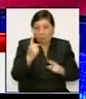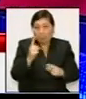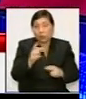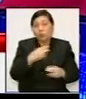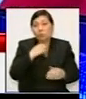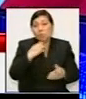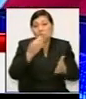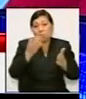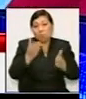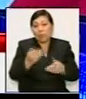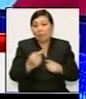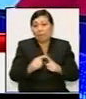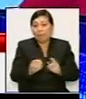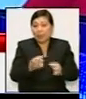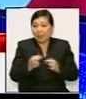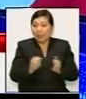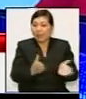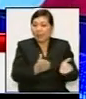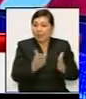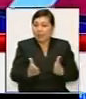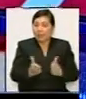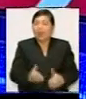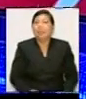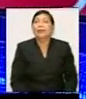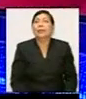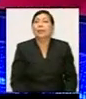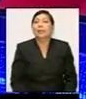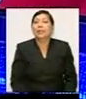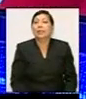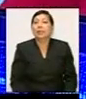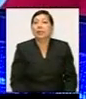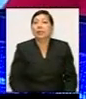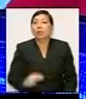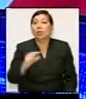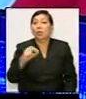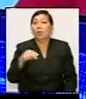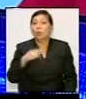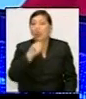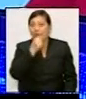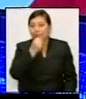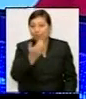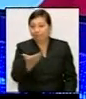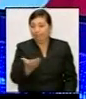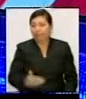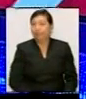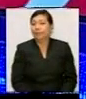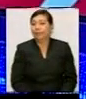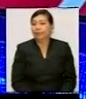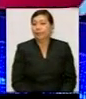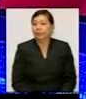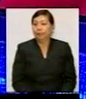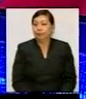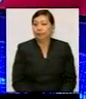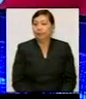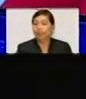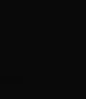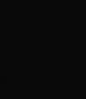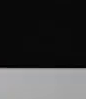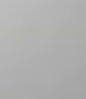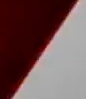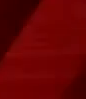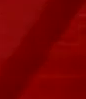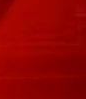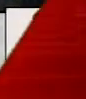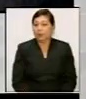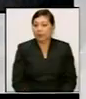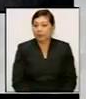póstumo, pero los detalles nos los va a brindar nuestro compañero Guillermo González. Muy buenas tardes, adelante con la información. Hola